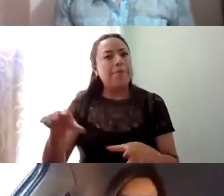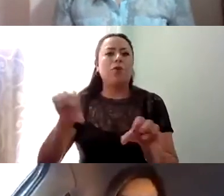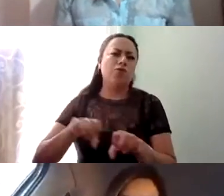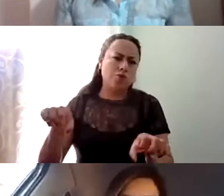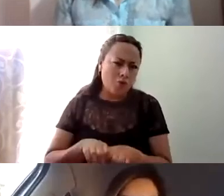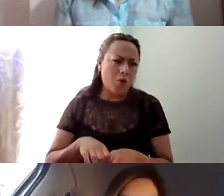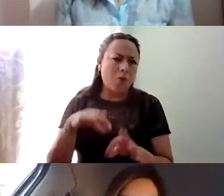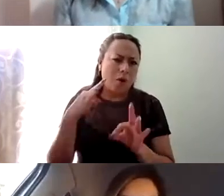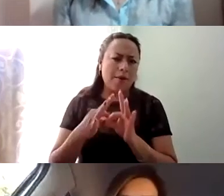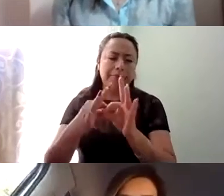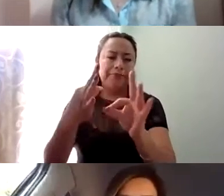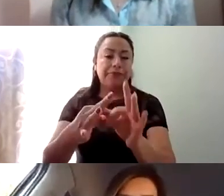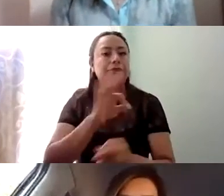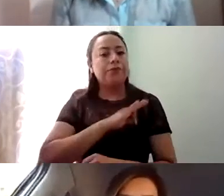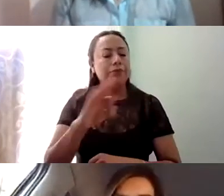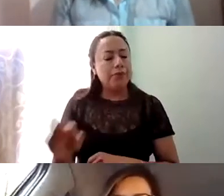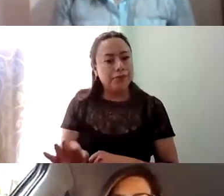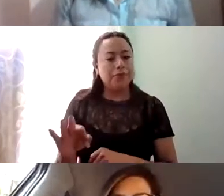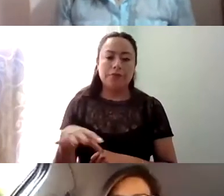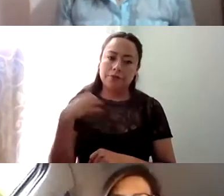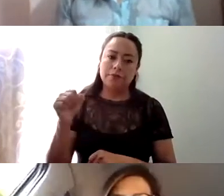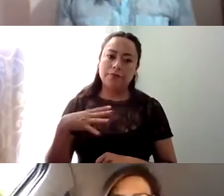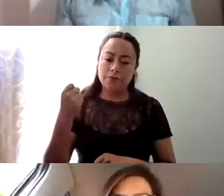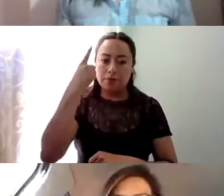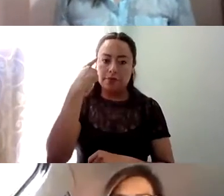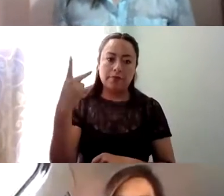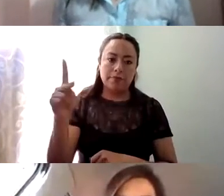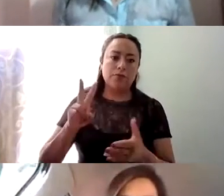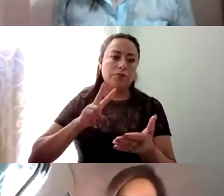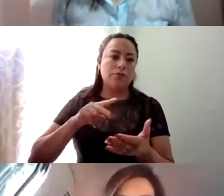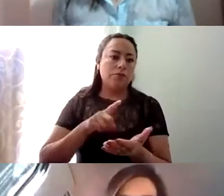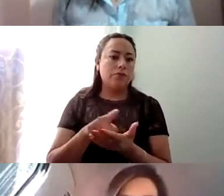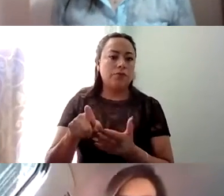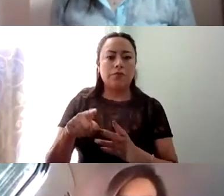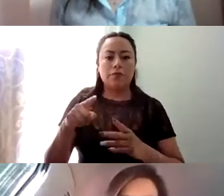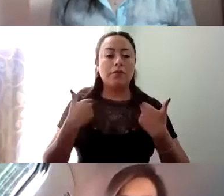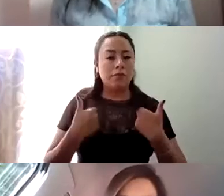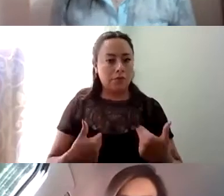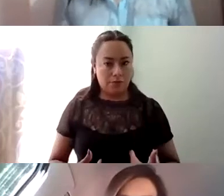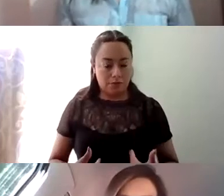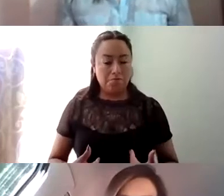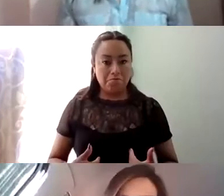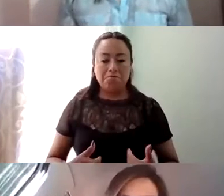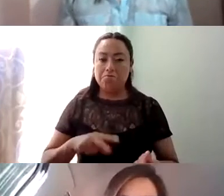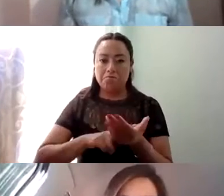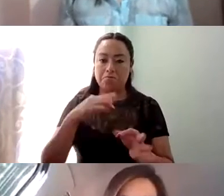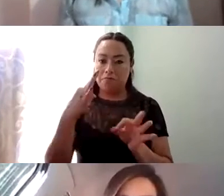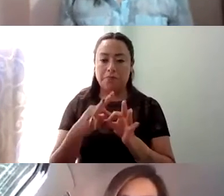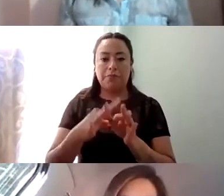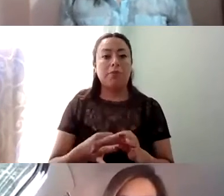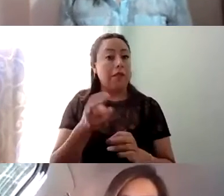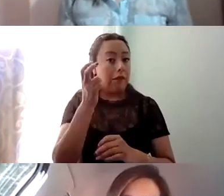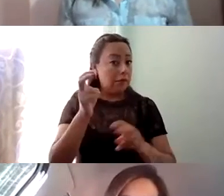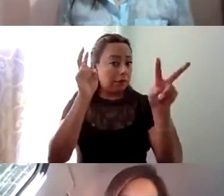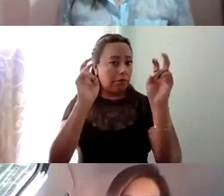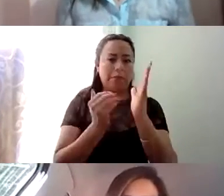pueden tratar de hacer valer sus derechos humanos. También el tema de los derechos humanos ha crecido mucho. Gracias a la iniciativa que